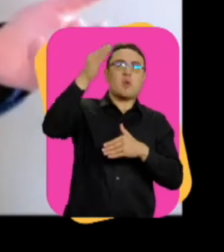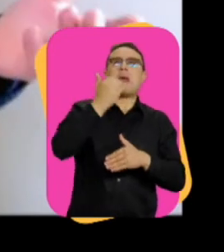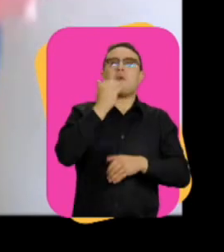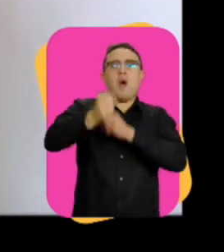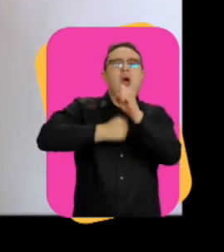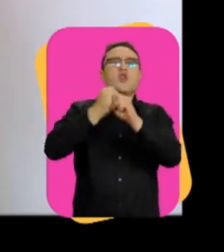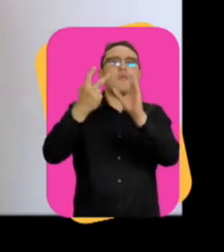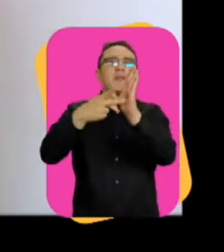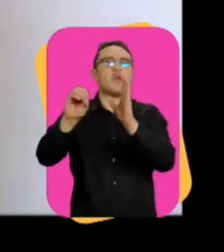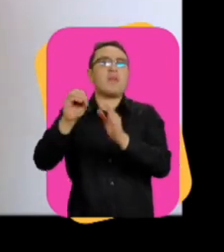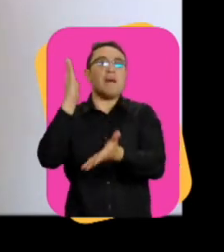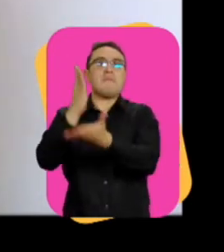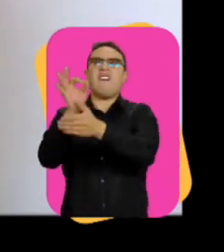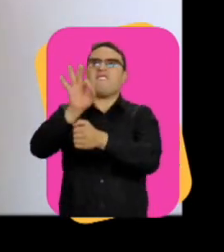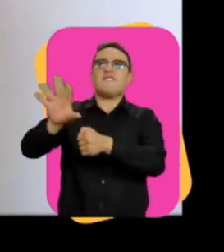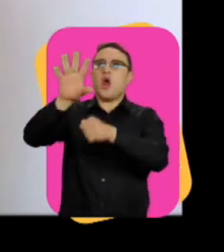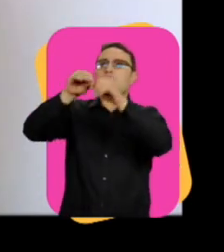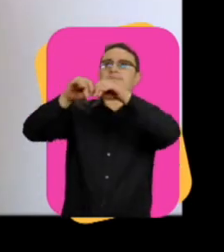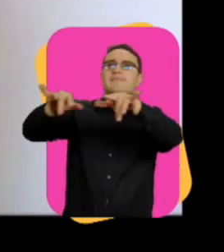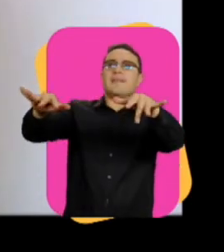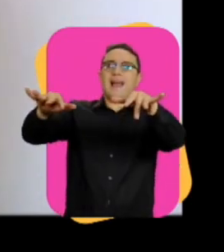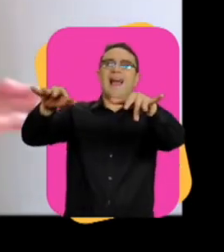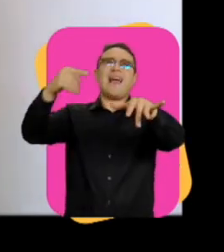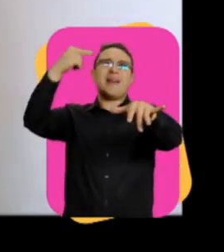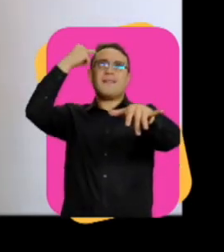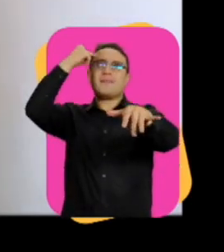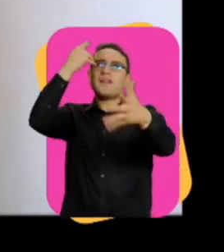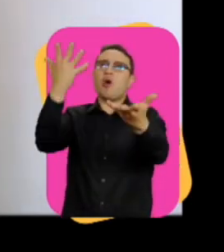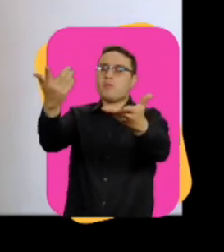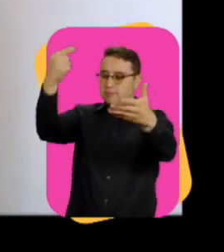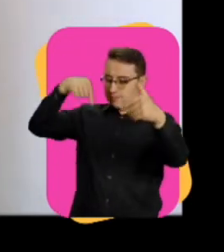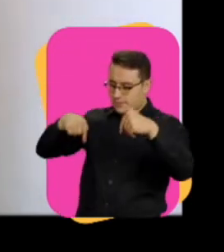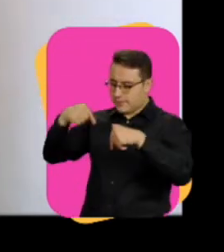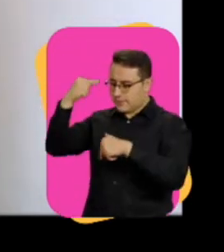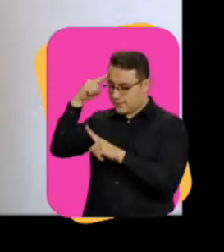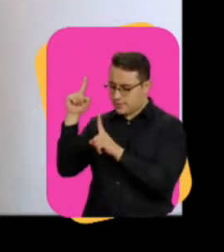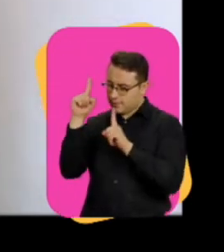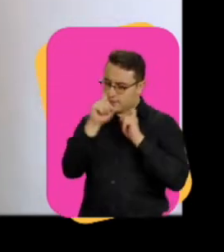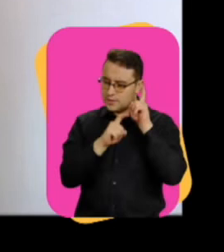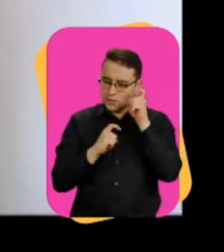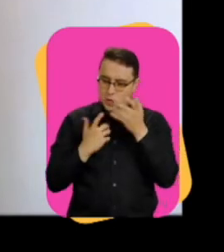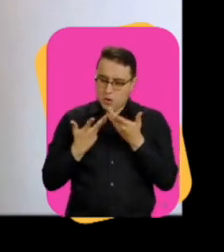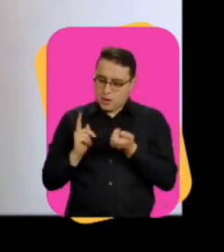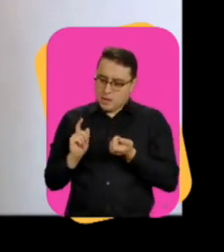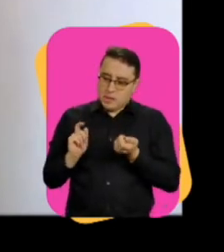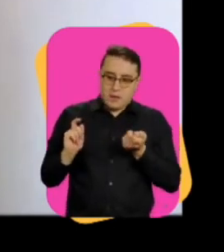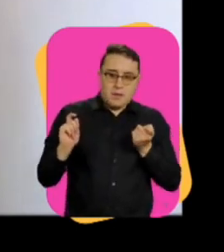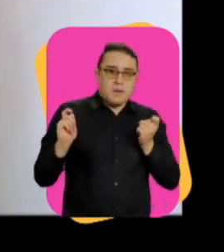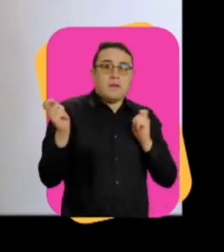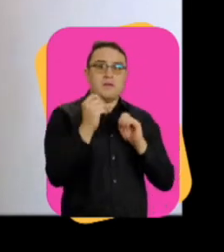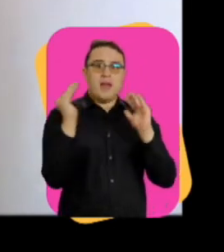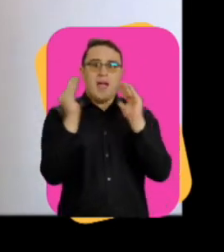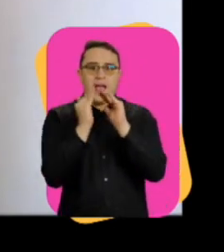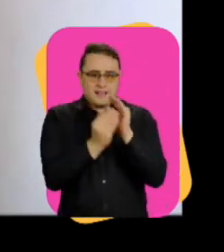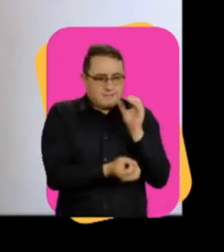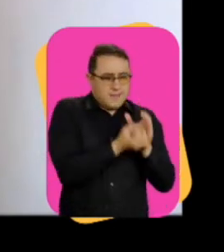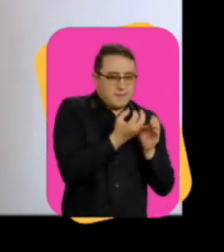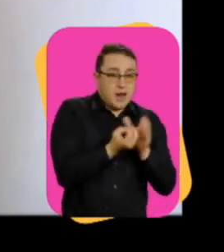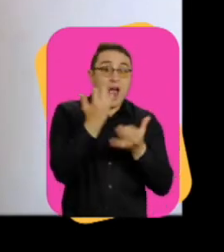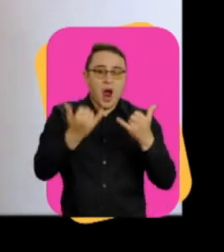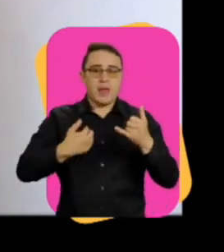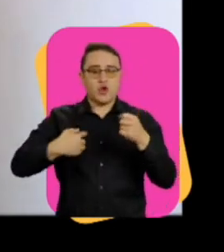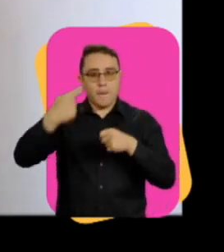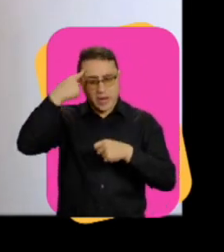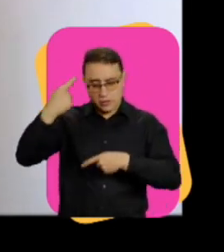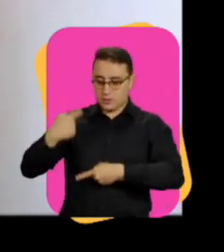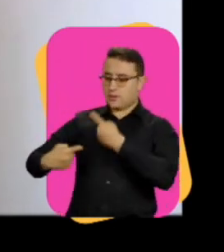2050. Y así fuimos transformándonos y logrando producir desde casa. Increíble. Yo ahora lo pienso para atrás y digo,